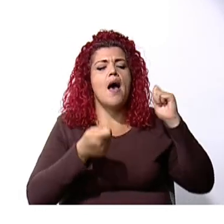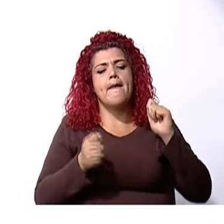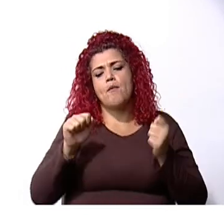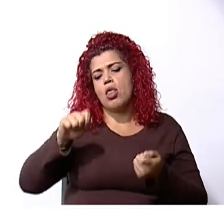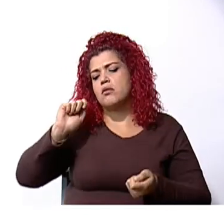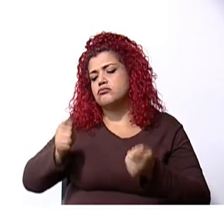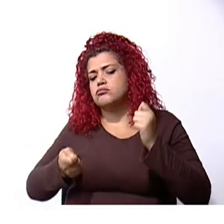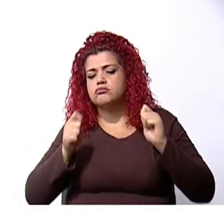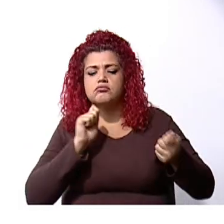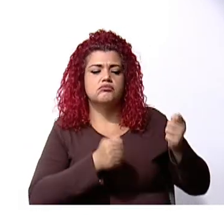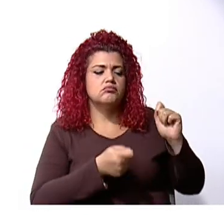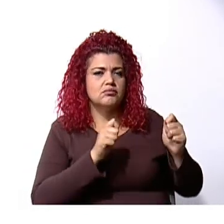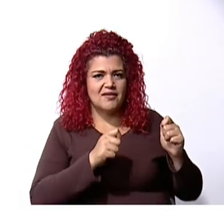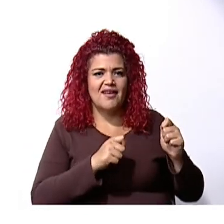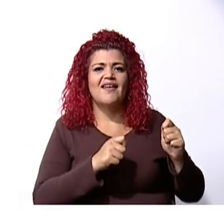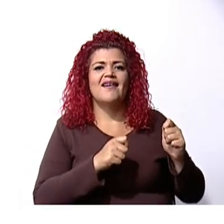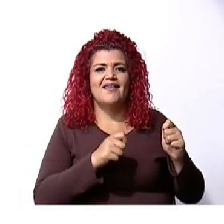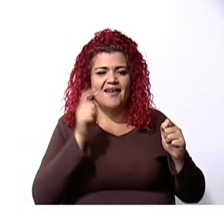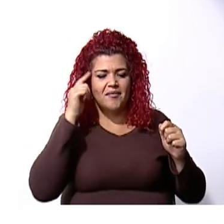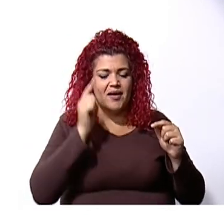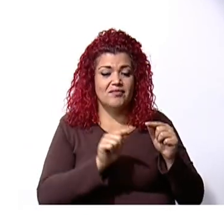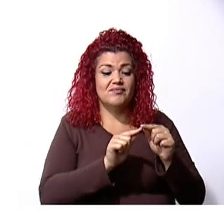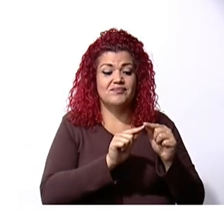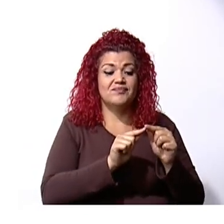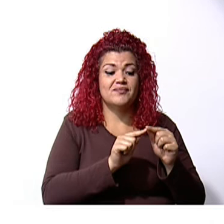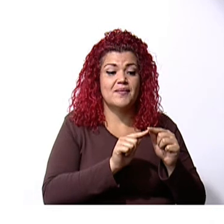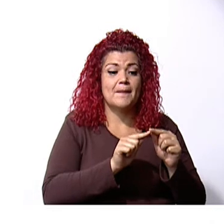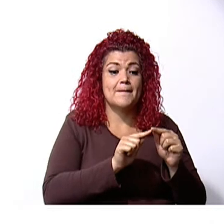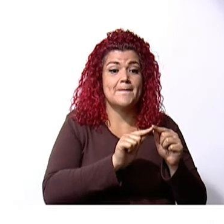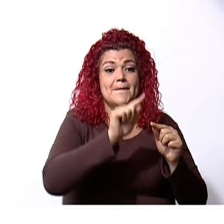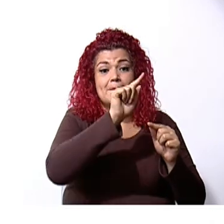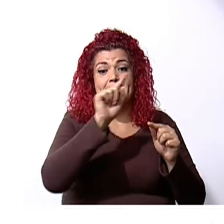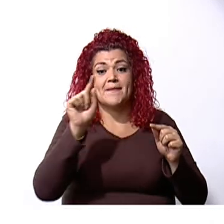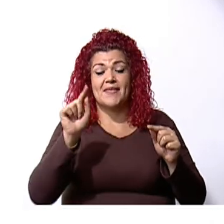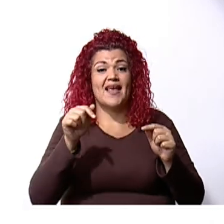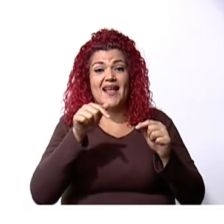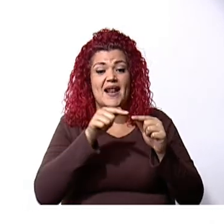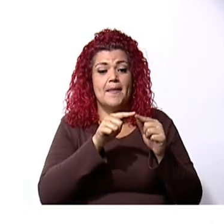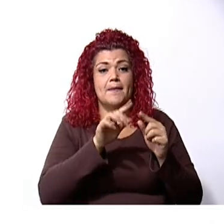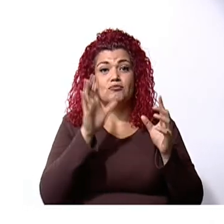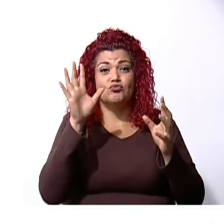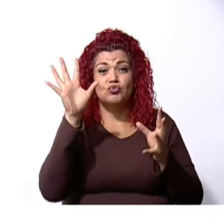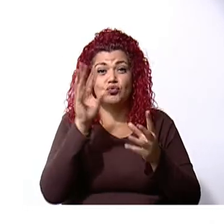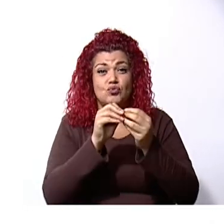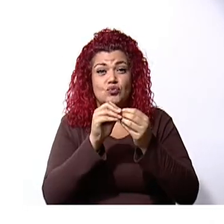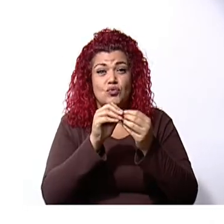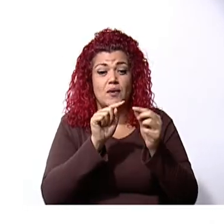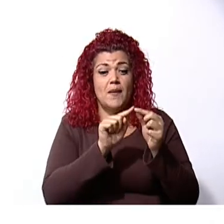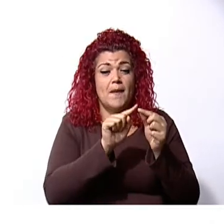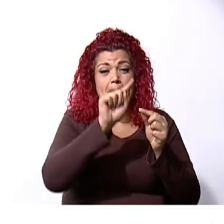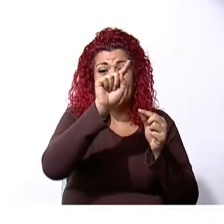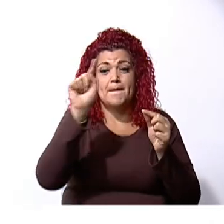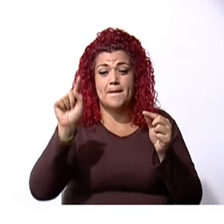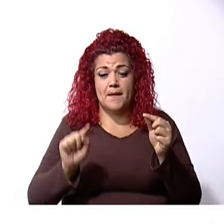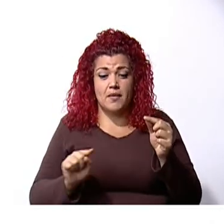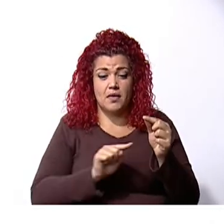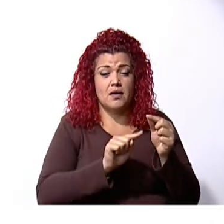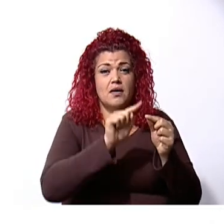Cambian. Correcto, el perímetro y el lado. ¿Cuál es la variable dependiente? ¿Y cuál es la